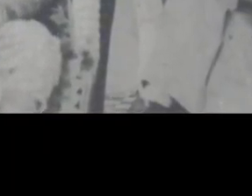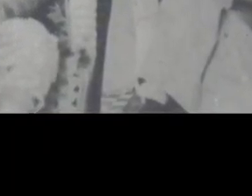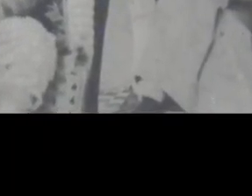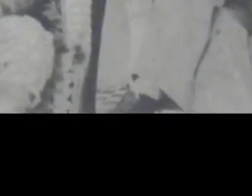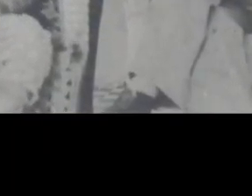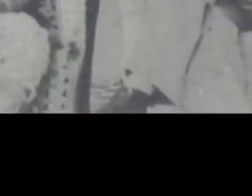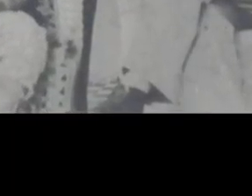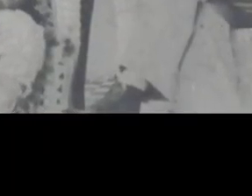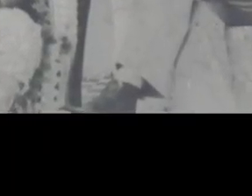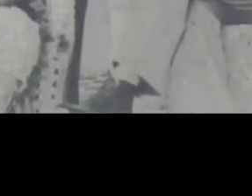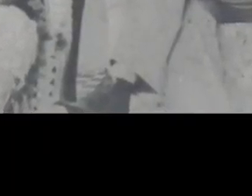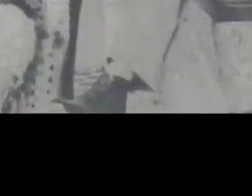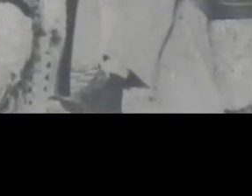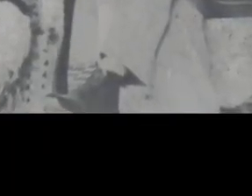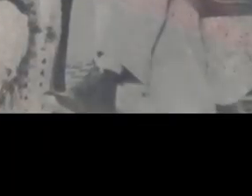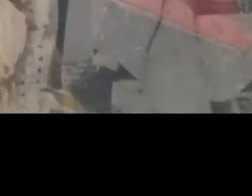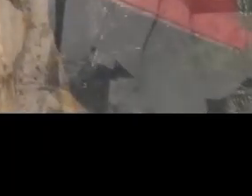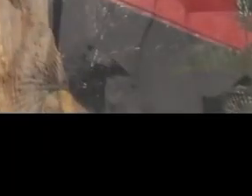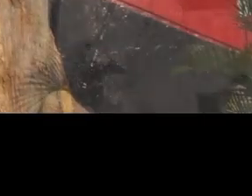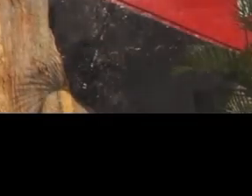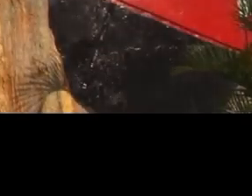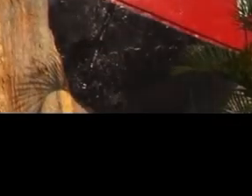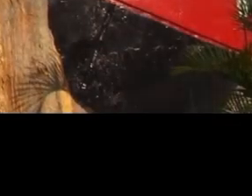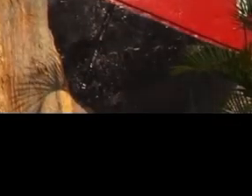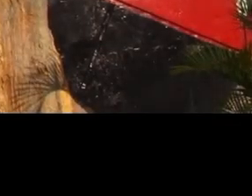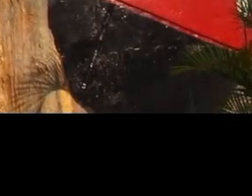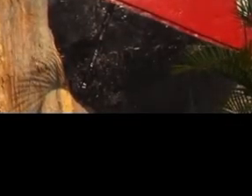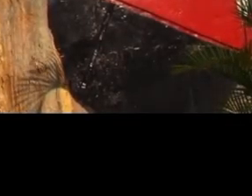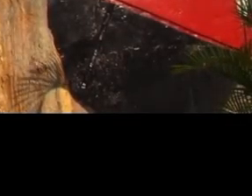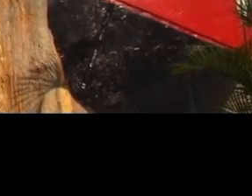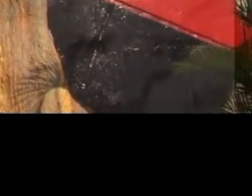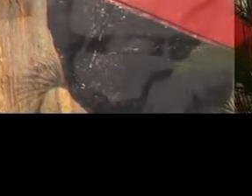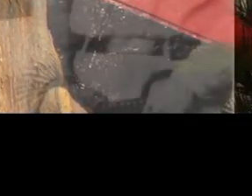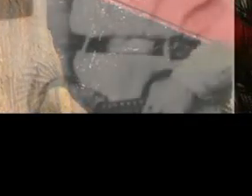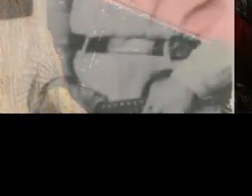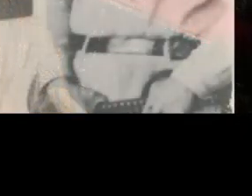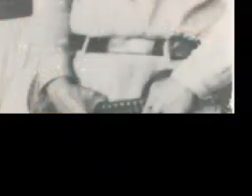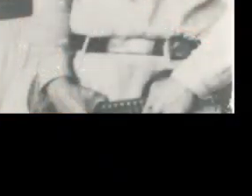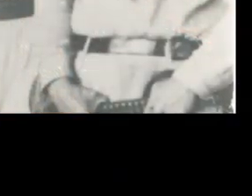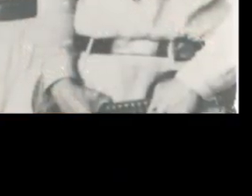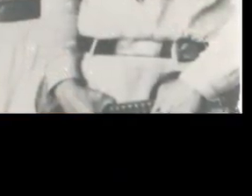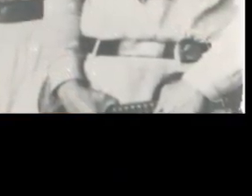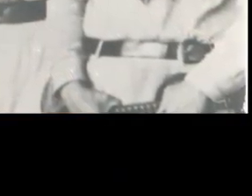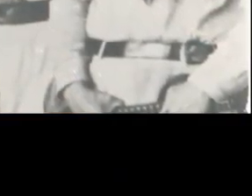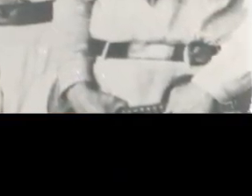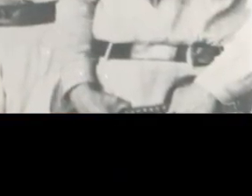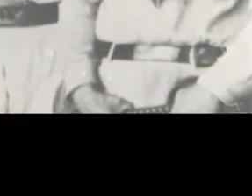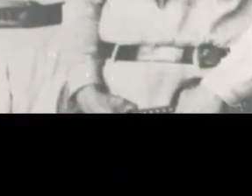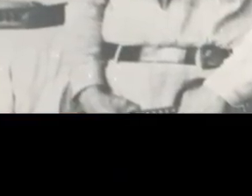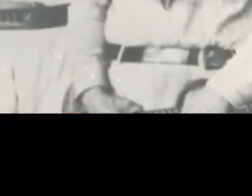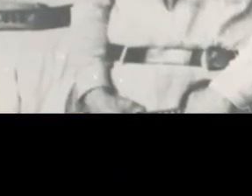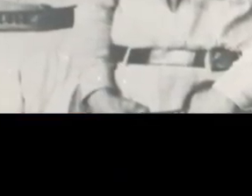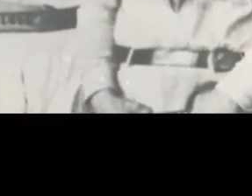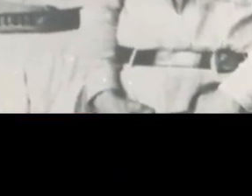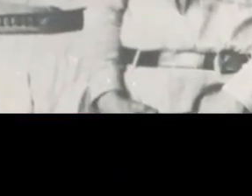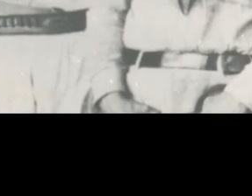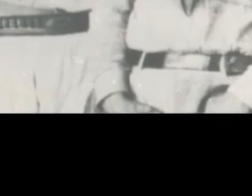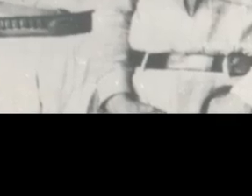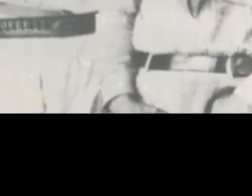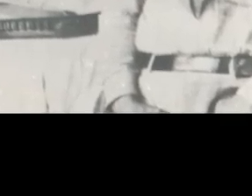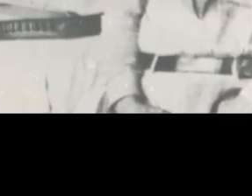el presidente Sacasa, fue asesinado con los generales Estrada y Humansor, miembros de su Estado